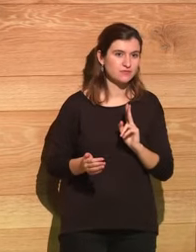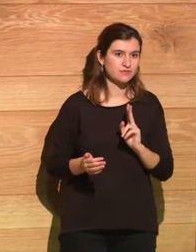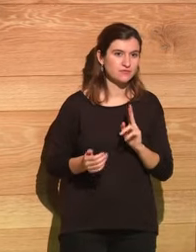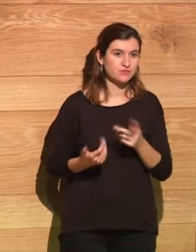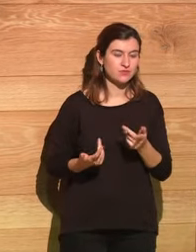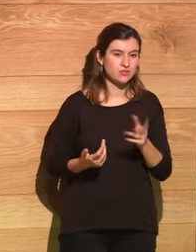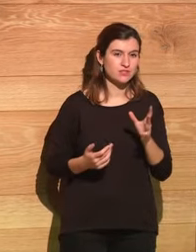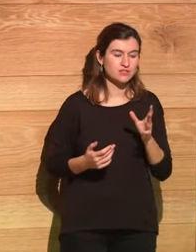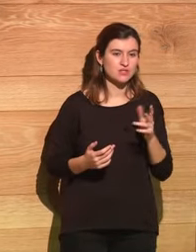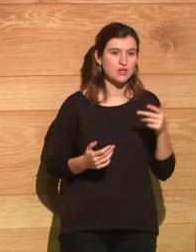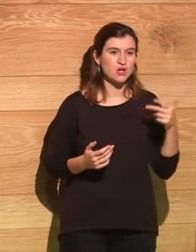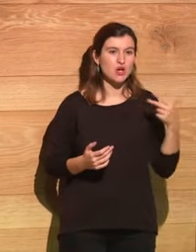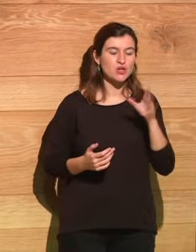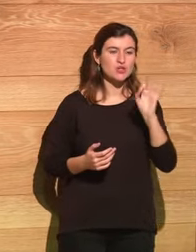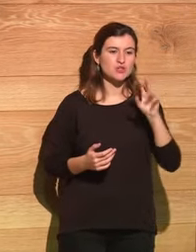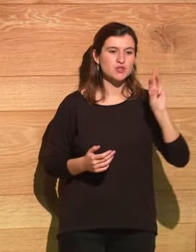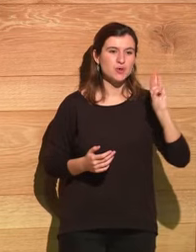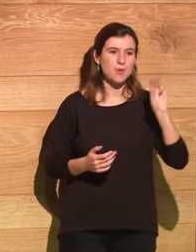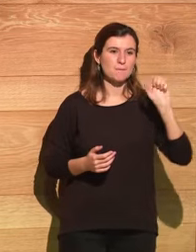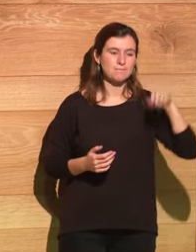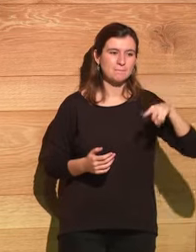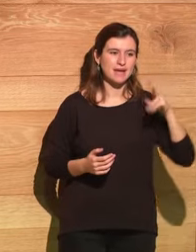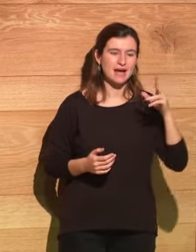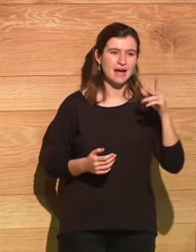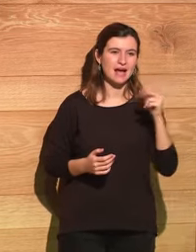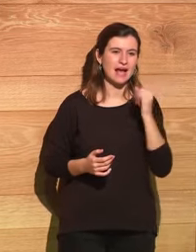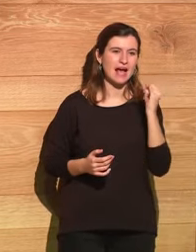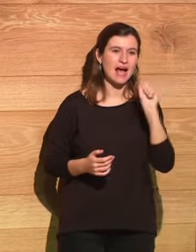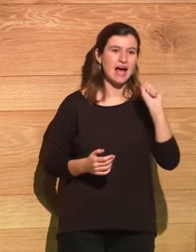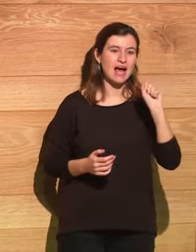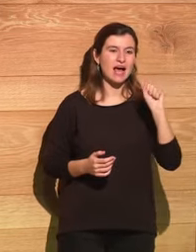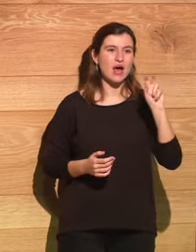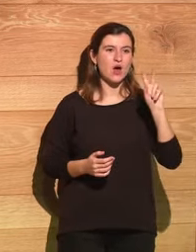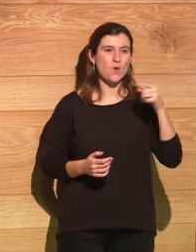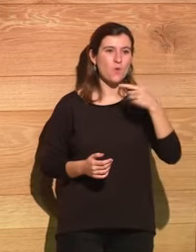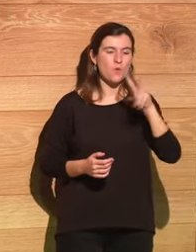Schopenhauer estaba más convencido que yo cuando decía que las mujeres eran hombres disfrazados, ¿no?